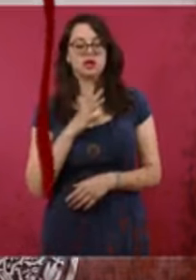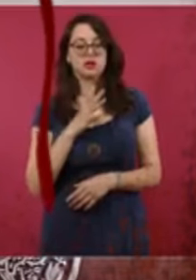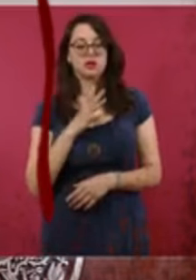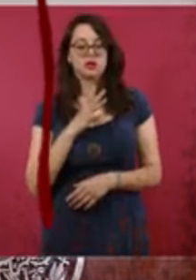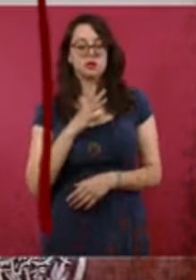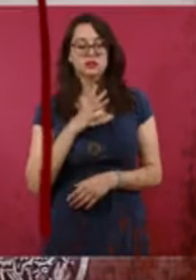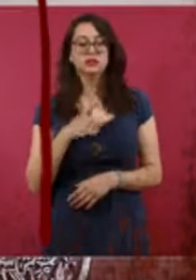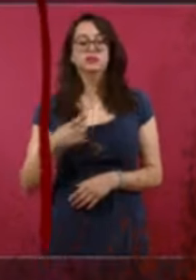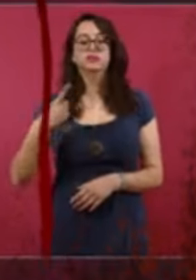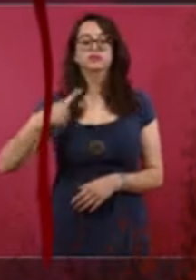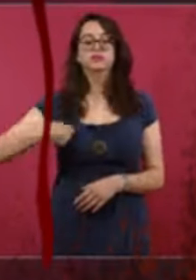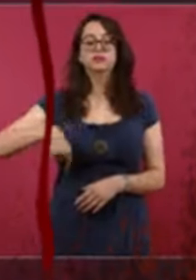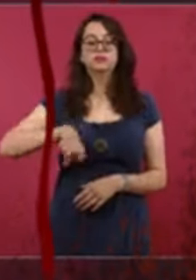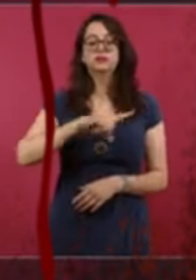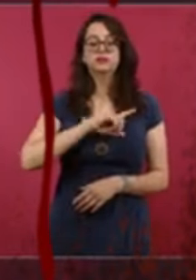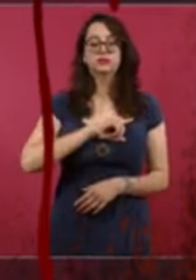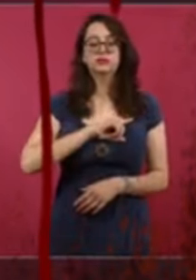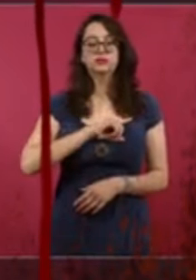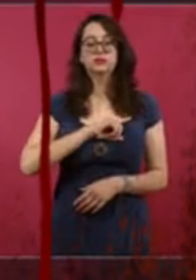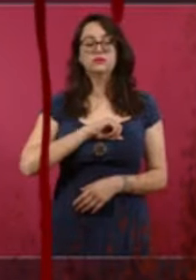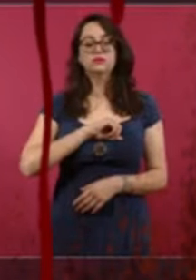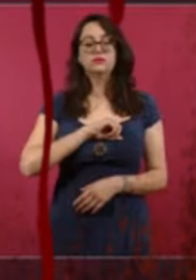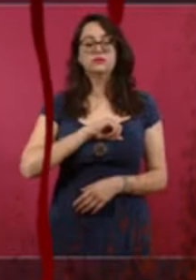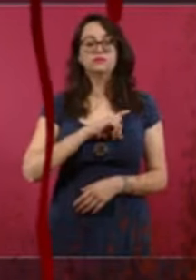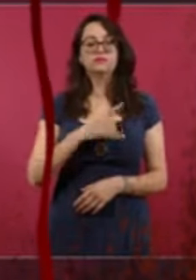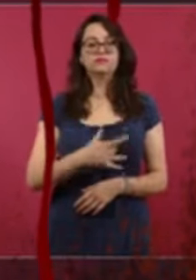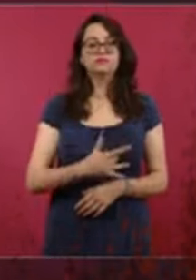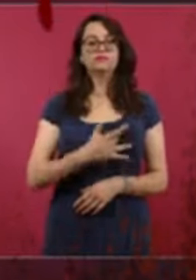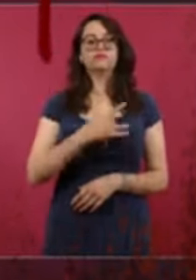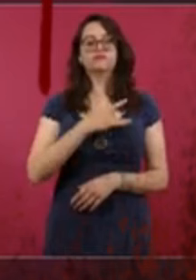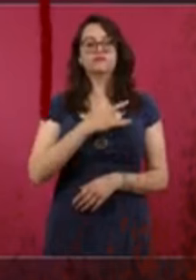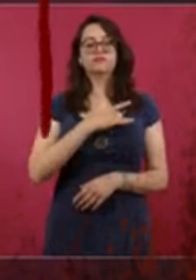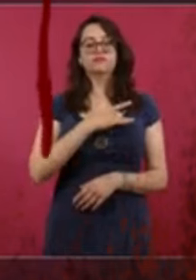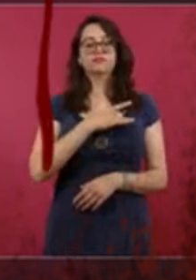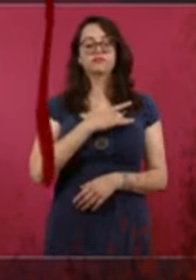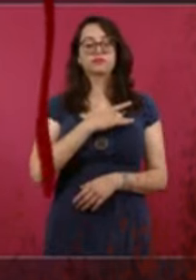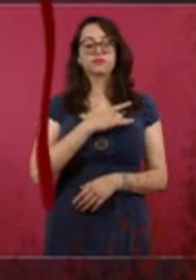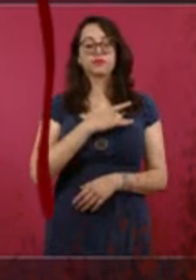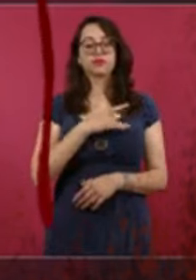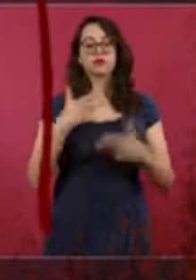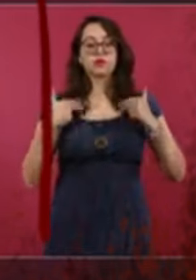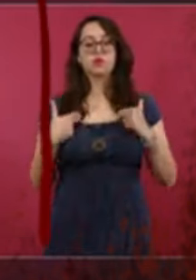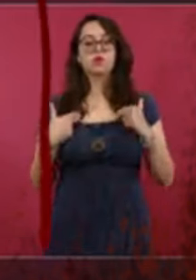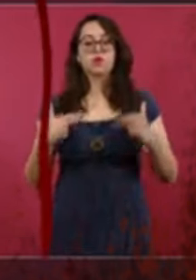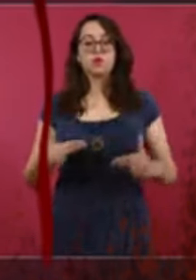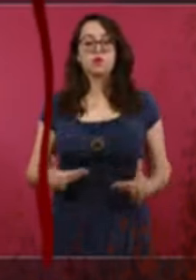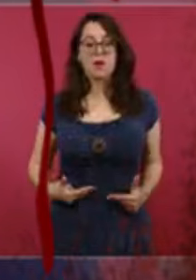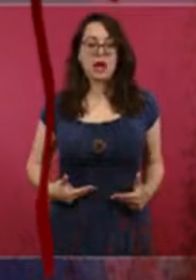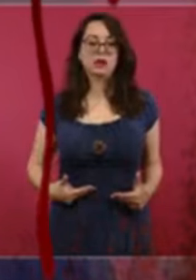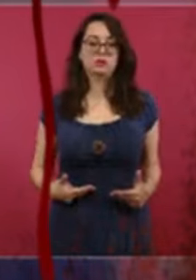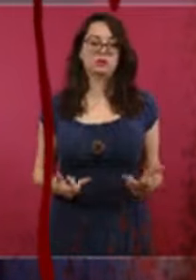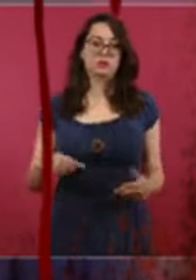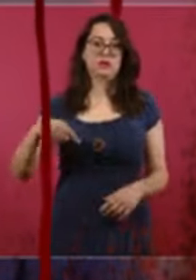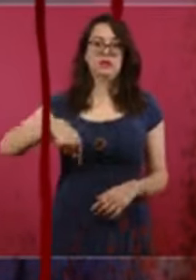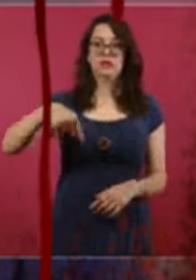lo padeció el pueblo. Claro, a él no le faltó el medicamento nunca. Bueno, tenía hasta pomadita para el